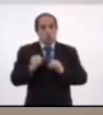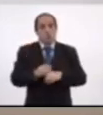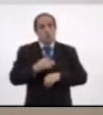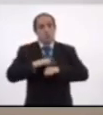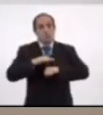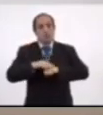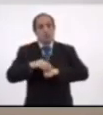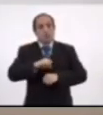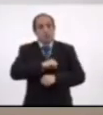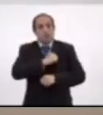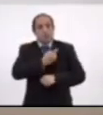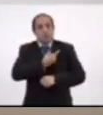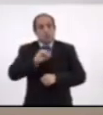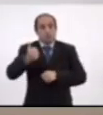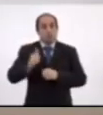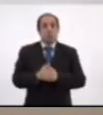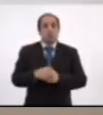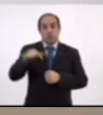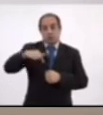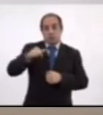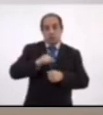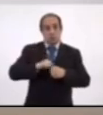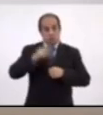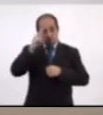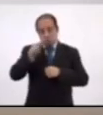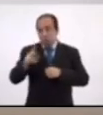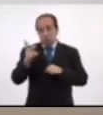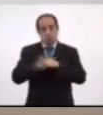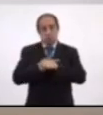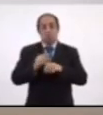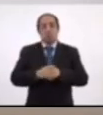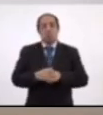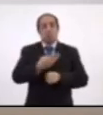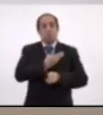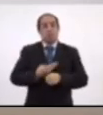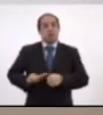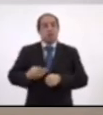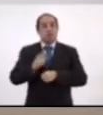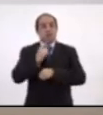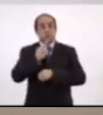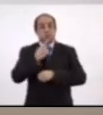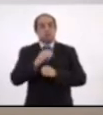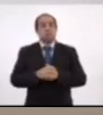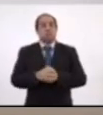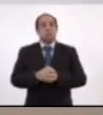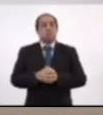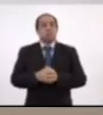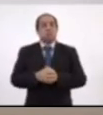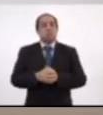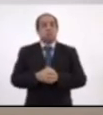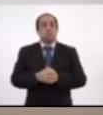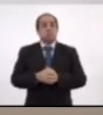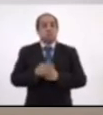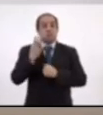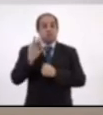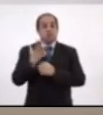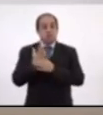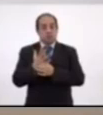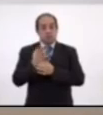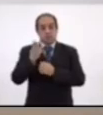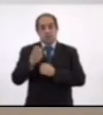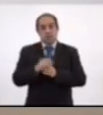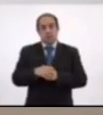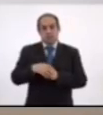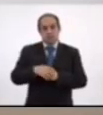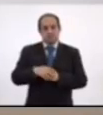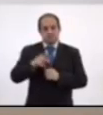nunca ocurrió en nuestro país. El presidente López Obrador justamente nos señalaba que ante estas terribles y lamentables experiencias que se veían en